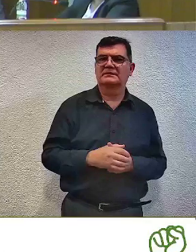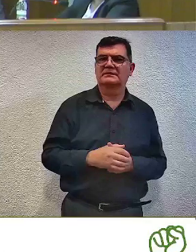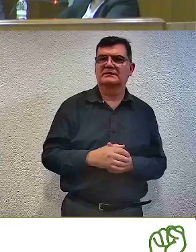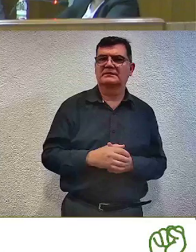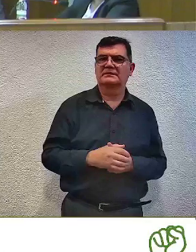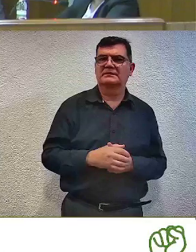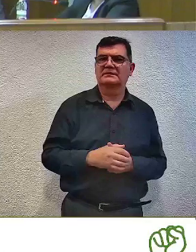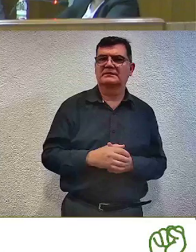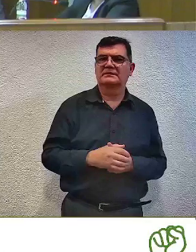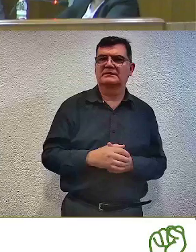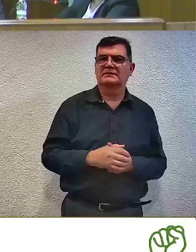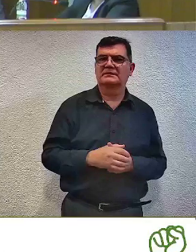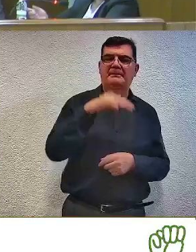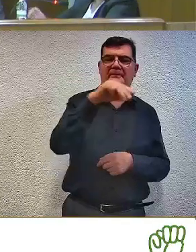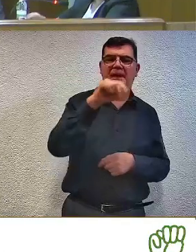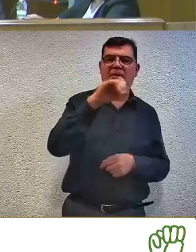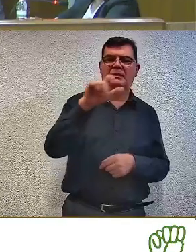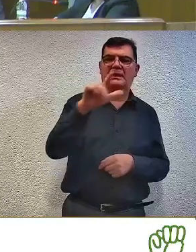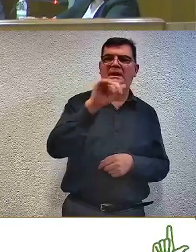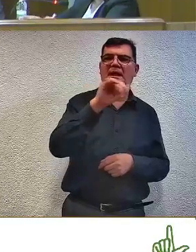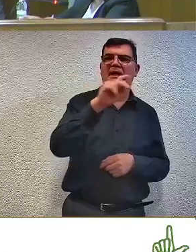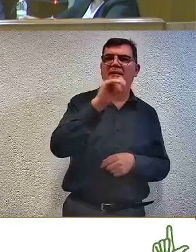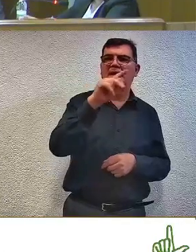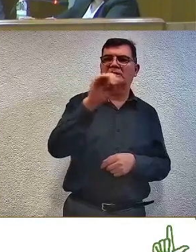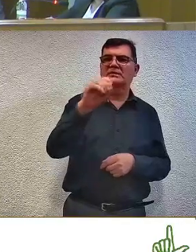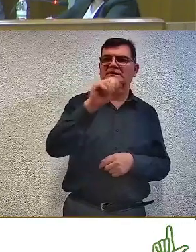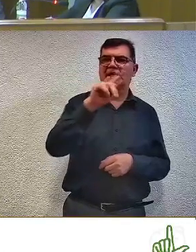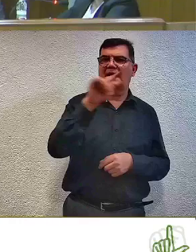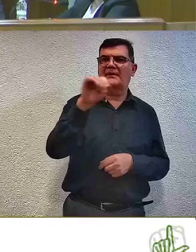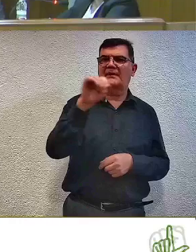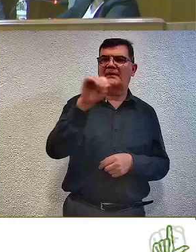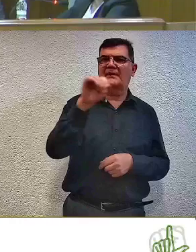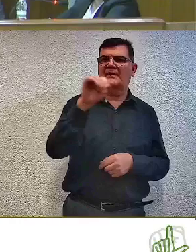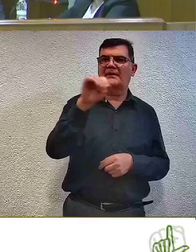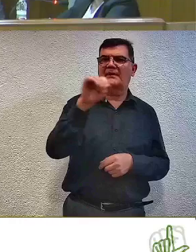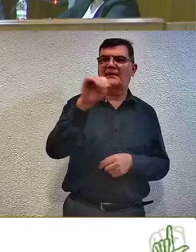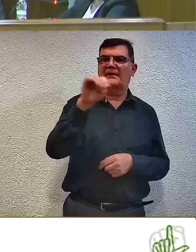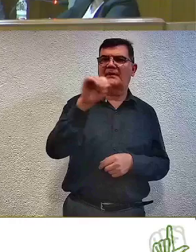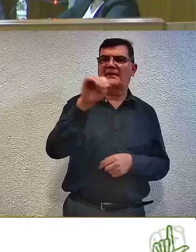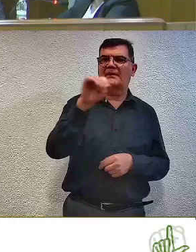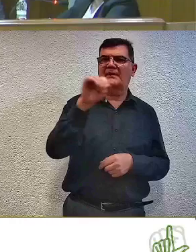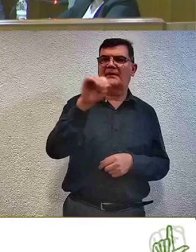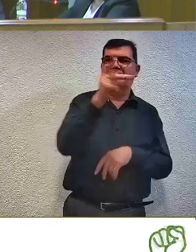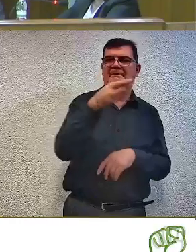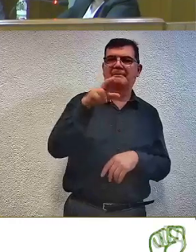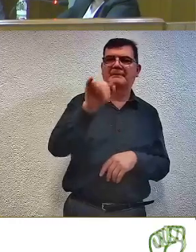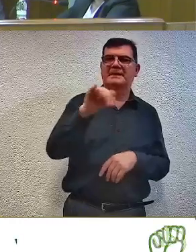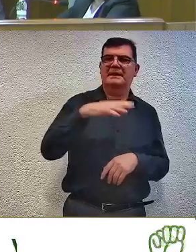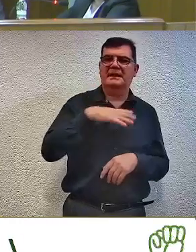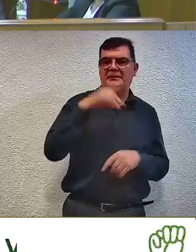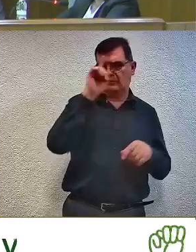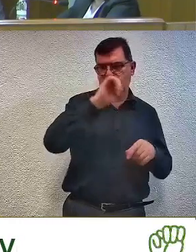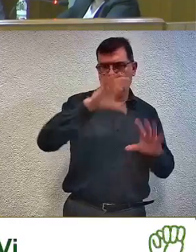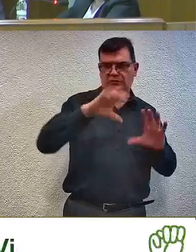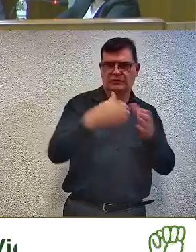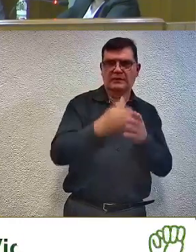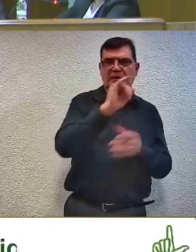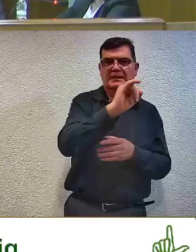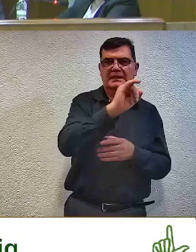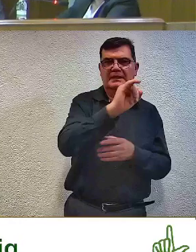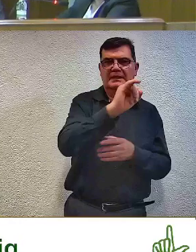el actor es Manuel Alberto Saavedra Chávez, representante del Partido Revolucionario Institucional ante el Consejo General del